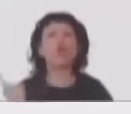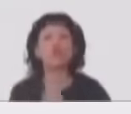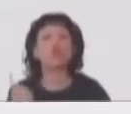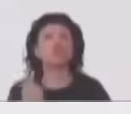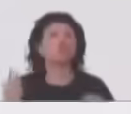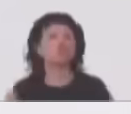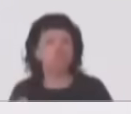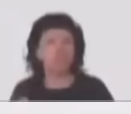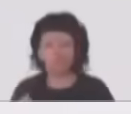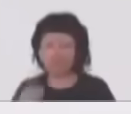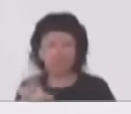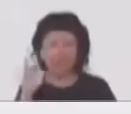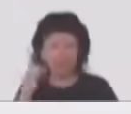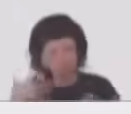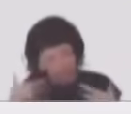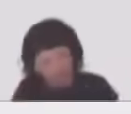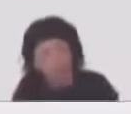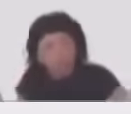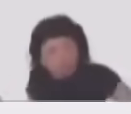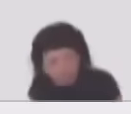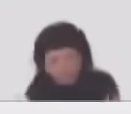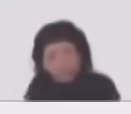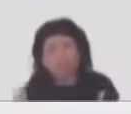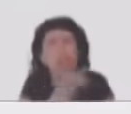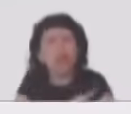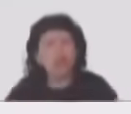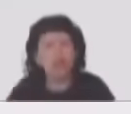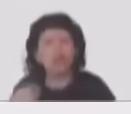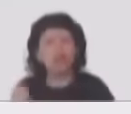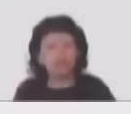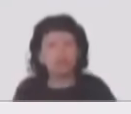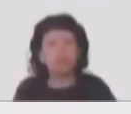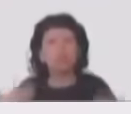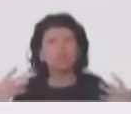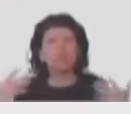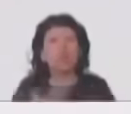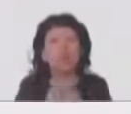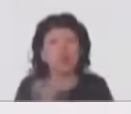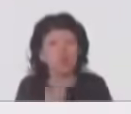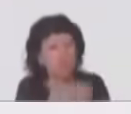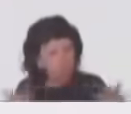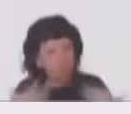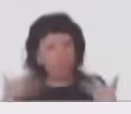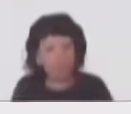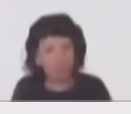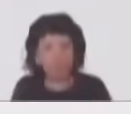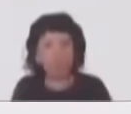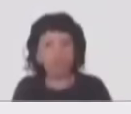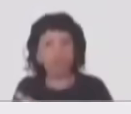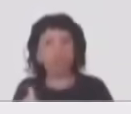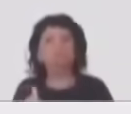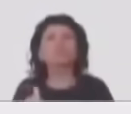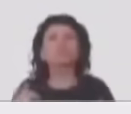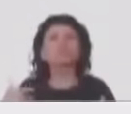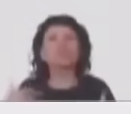promover y defender a lo largo de la campaña el camino de la defensa de la educación pública y de la salud pública